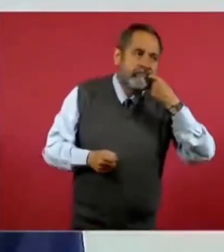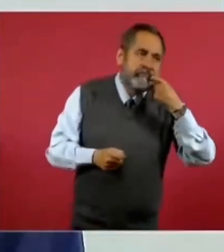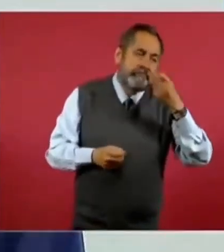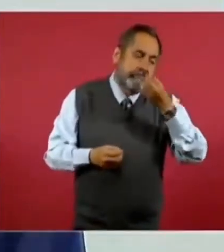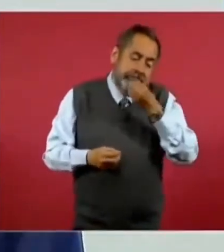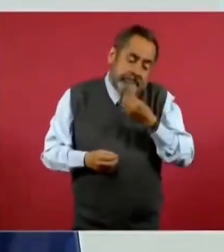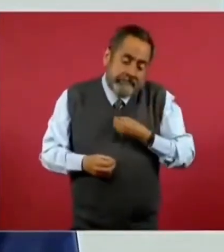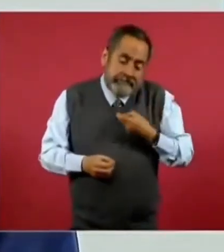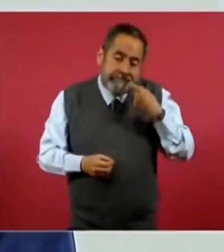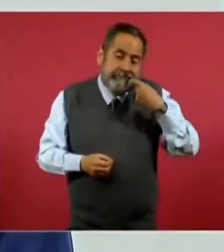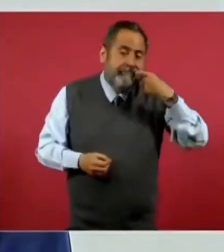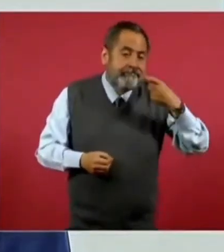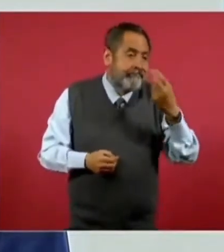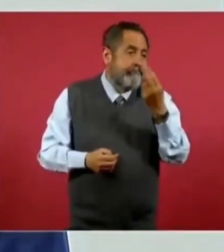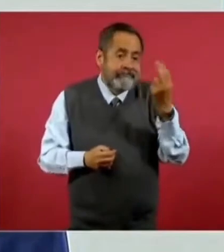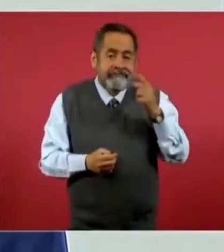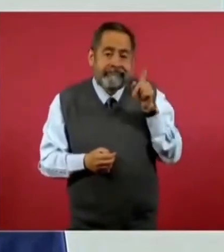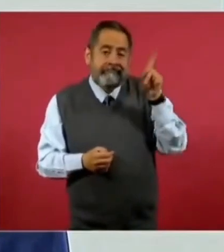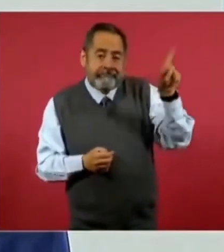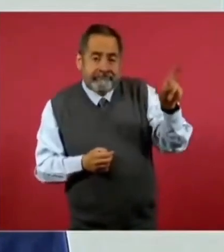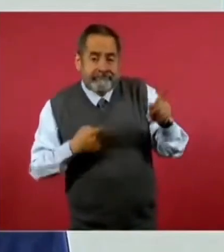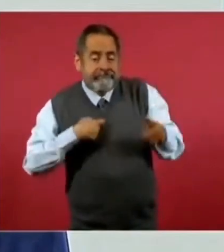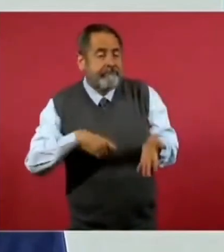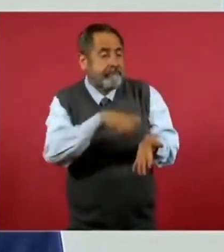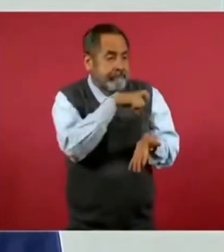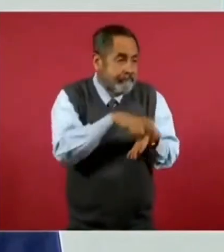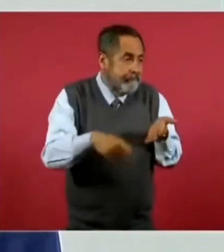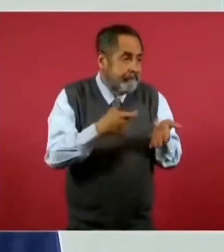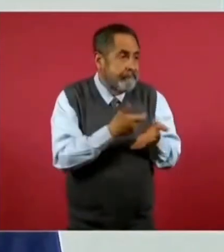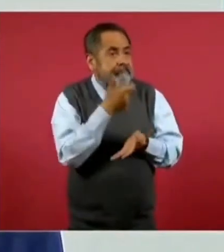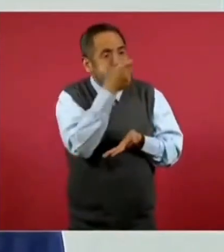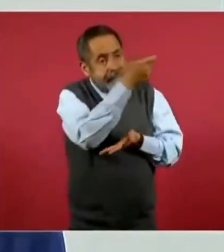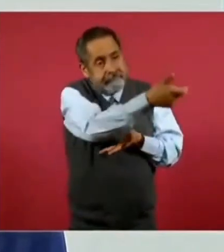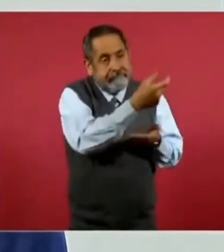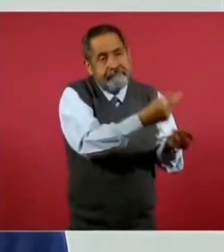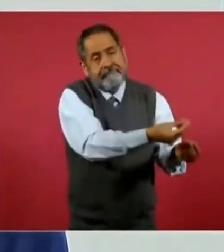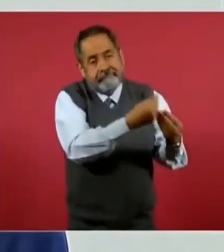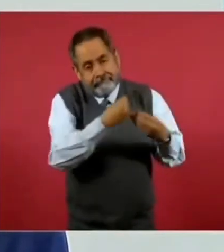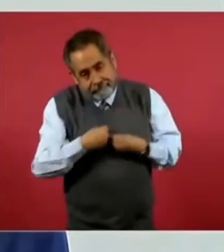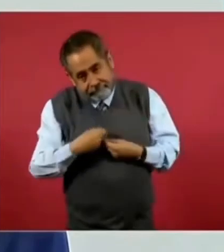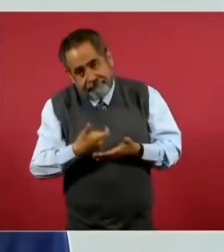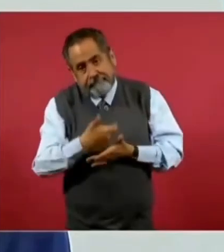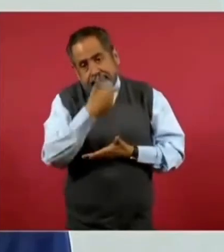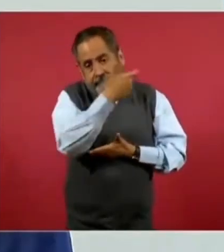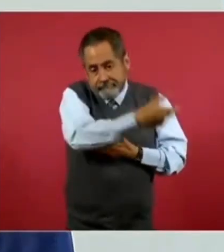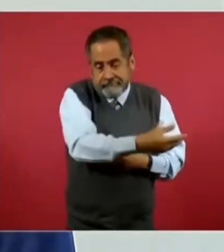de las potencias, compráramos los combustibles.